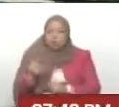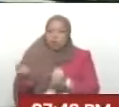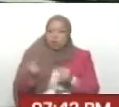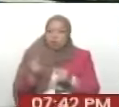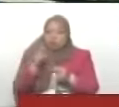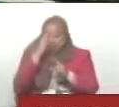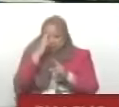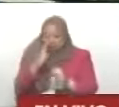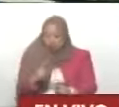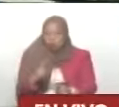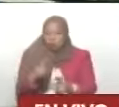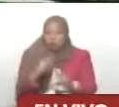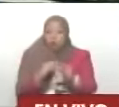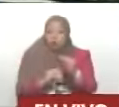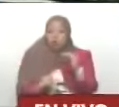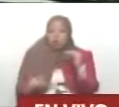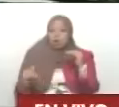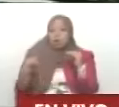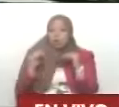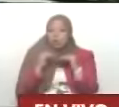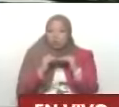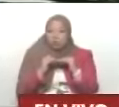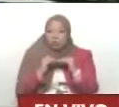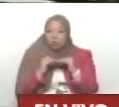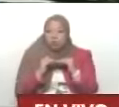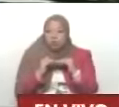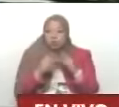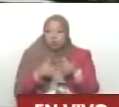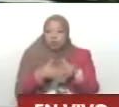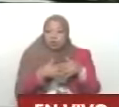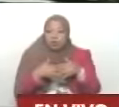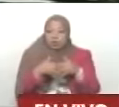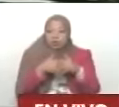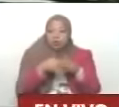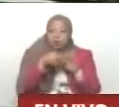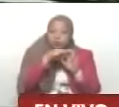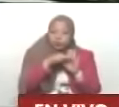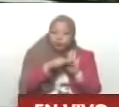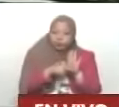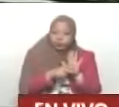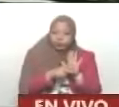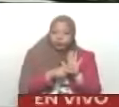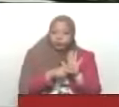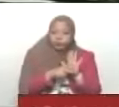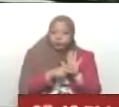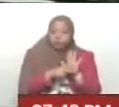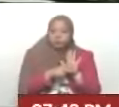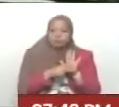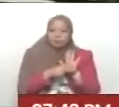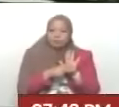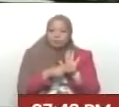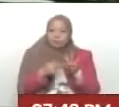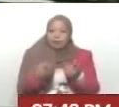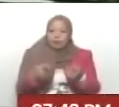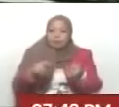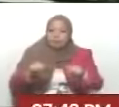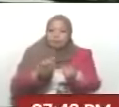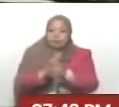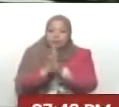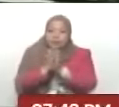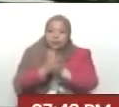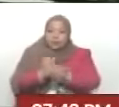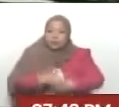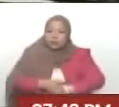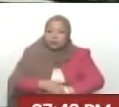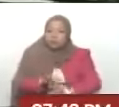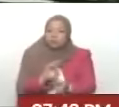respeto en igualdad de condiciones con los Estados Unidos? Que nos levanten las medidas coercitivas unilaterales criminales